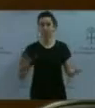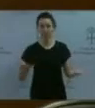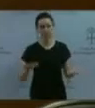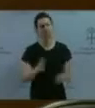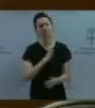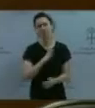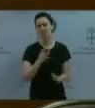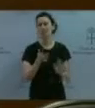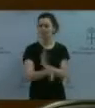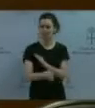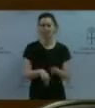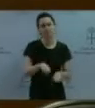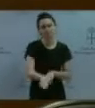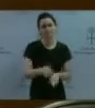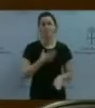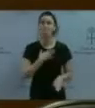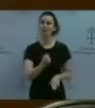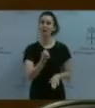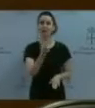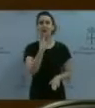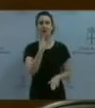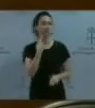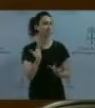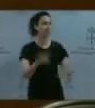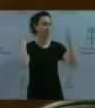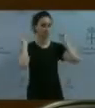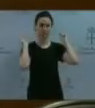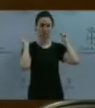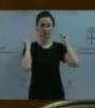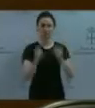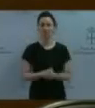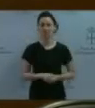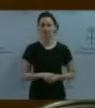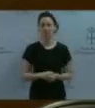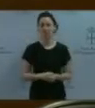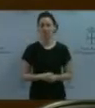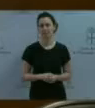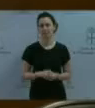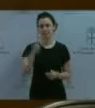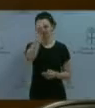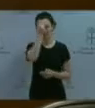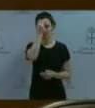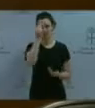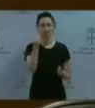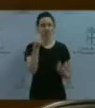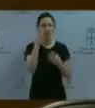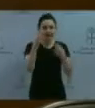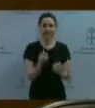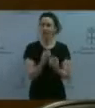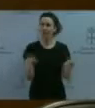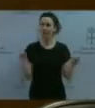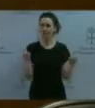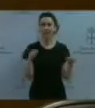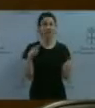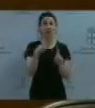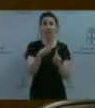en contra de este dictamen. Creemos que es innecesario, que no cumple los objetivos que pretenden los que